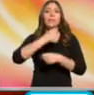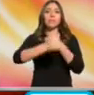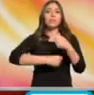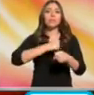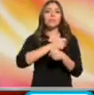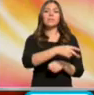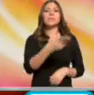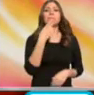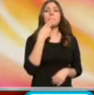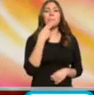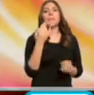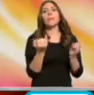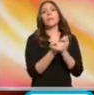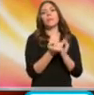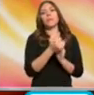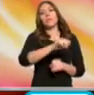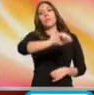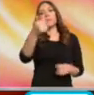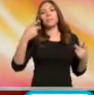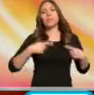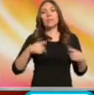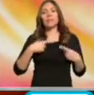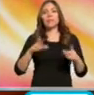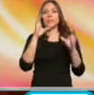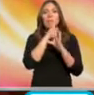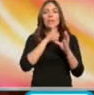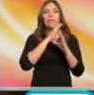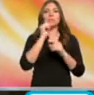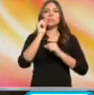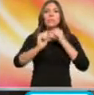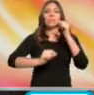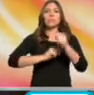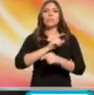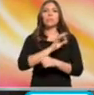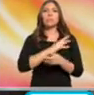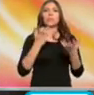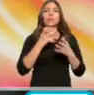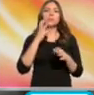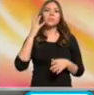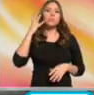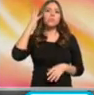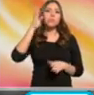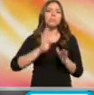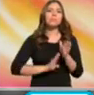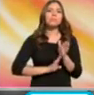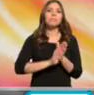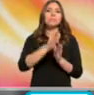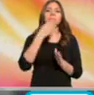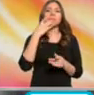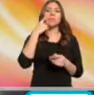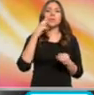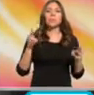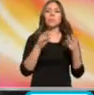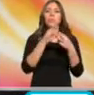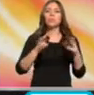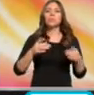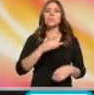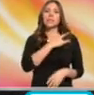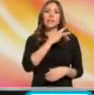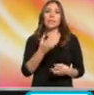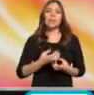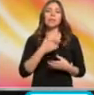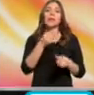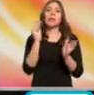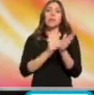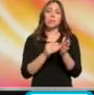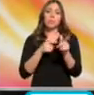le sirvió a él y a otros cantantes de plataforma para que hicieran una carrera bien cimentada en la música romántica y que continúe hasta nuestros días.